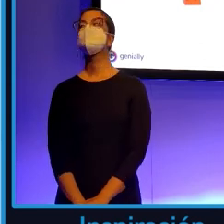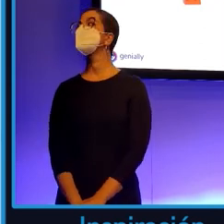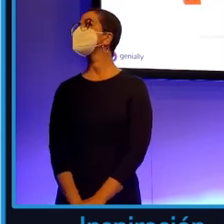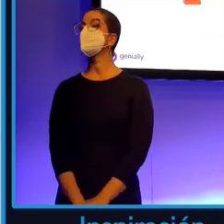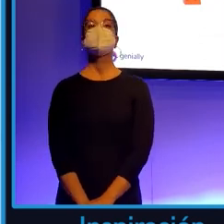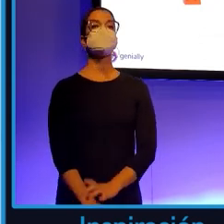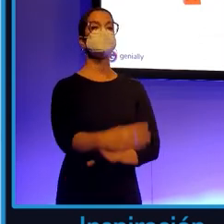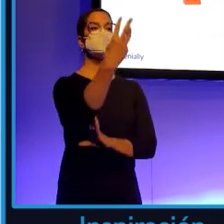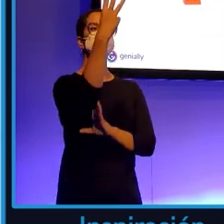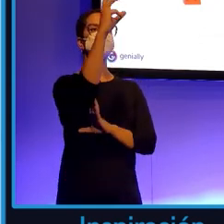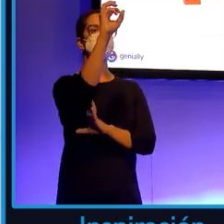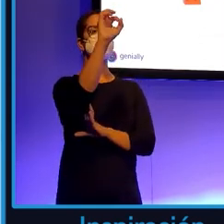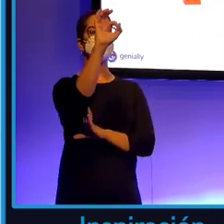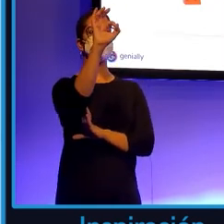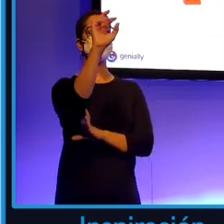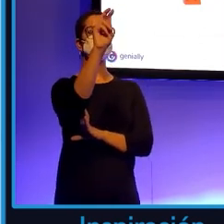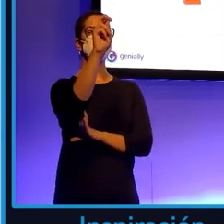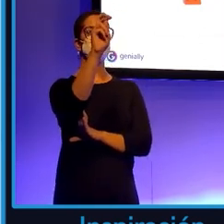30 segundos